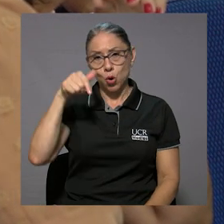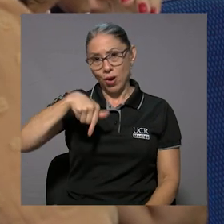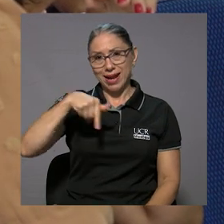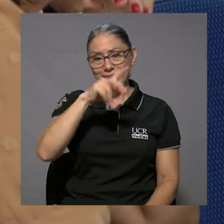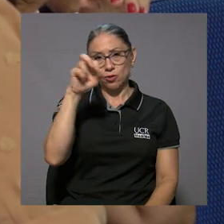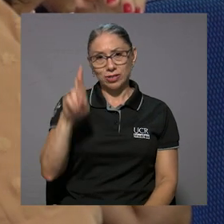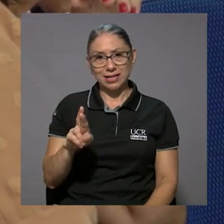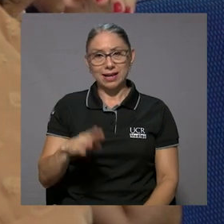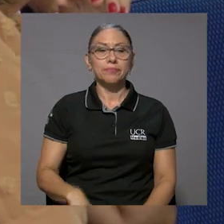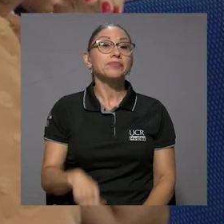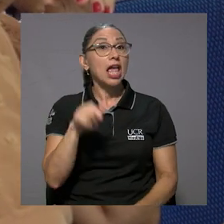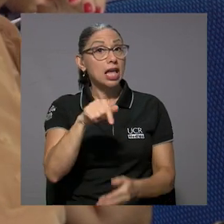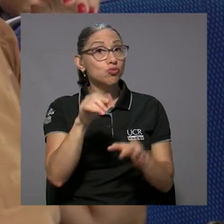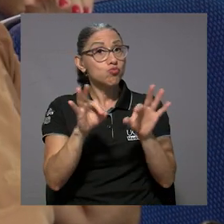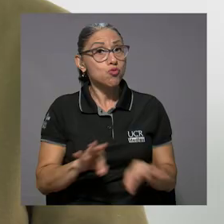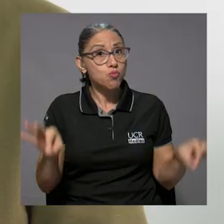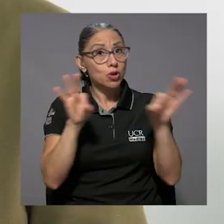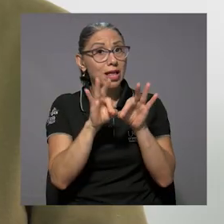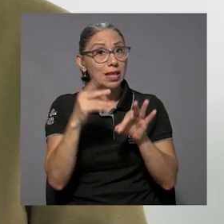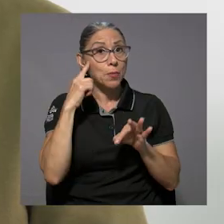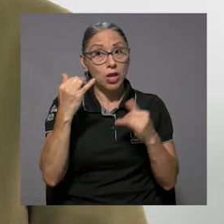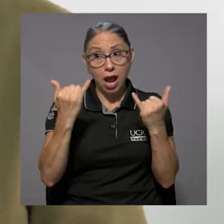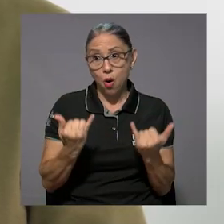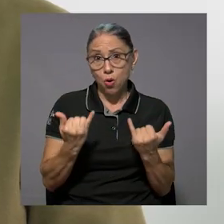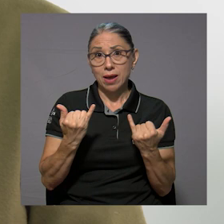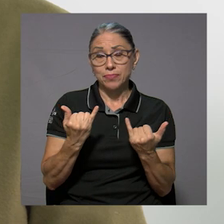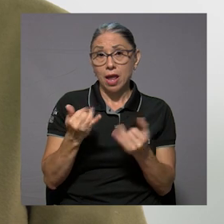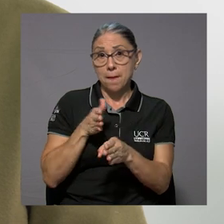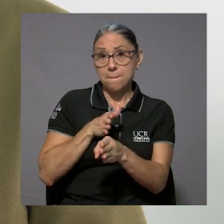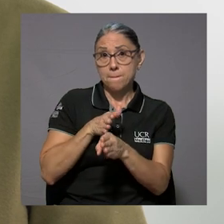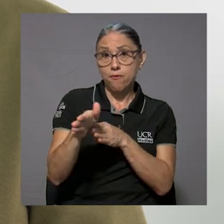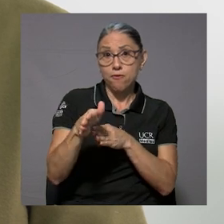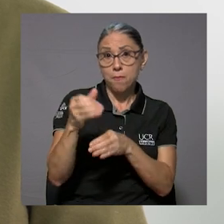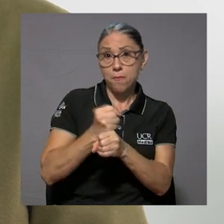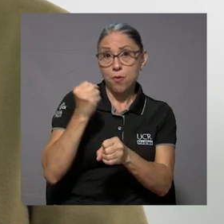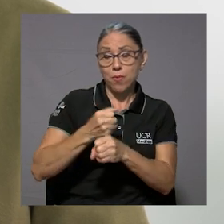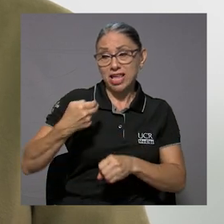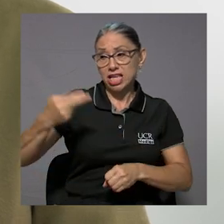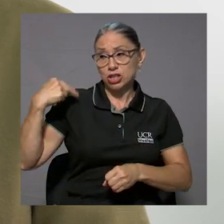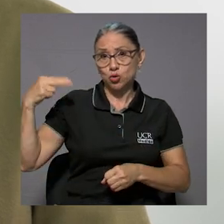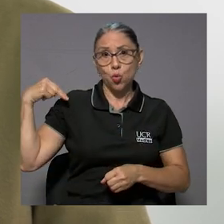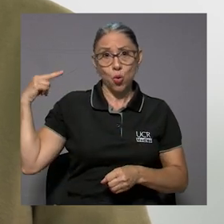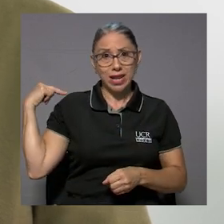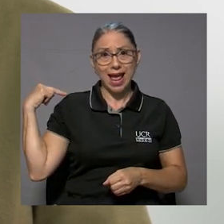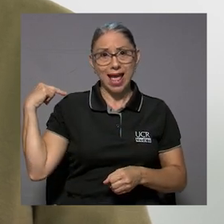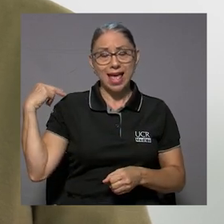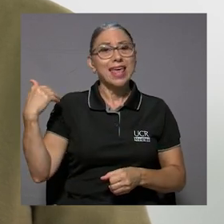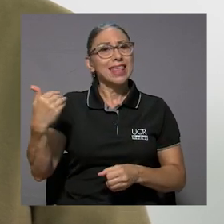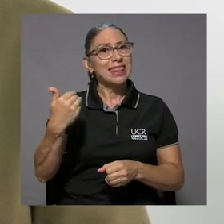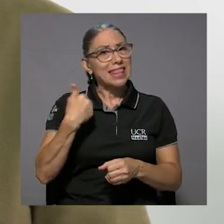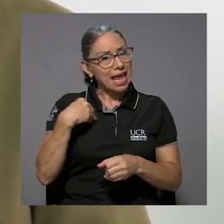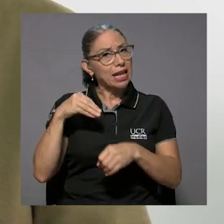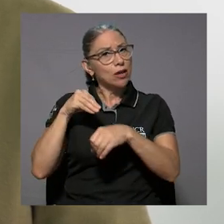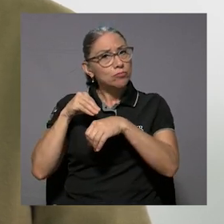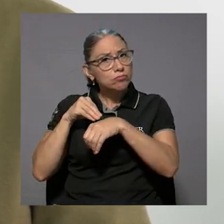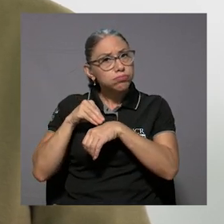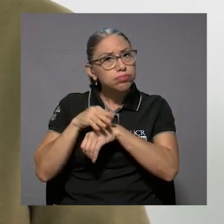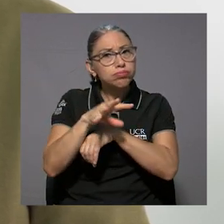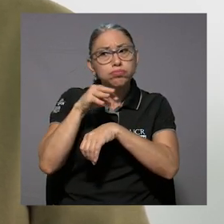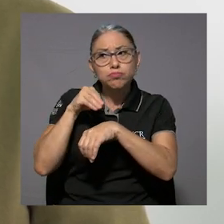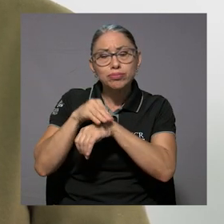Costa Rica. Esto es muy importante porque, bueno, porque la historia hoy como profesión tiene una incidencia directa